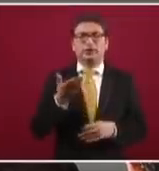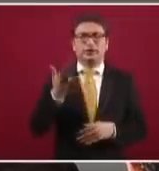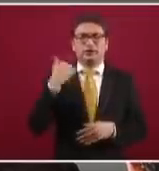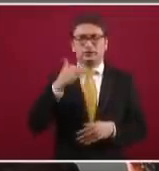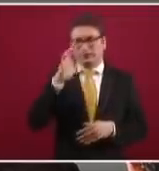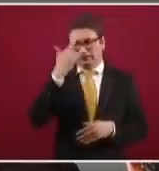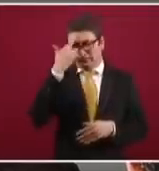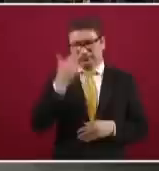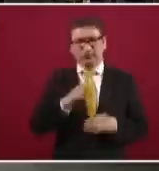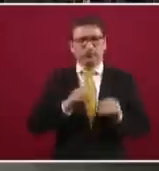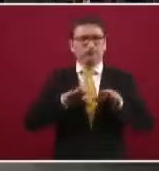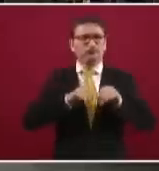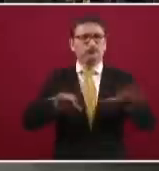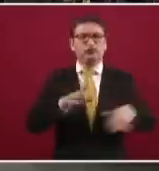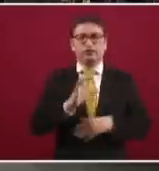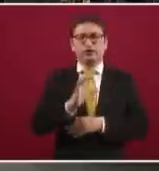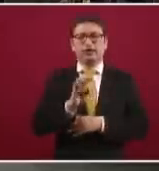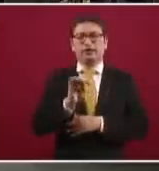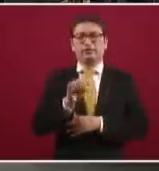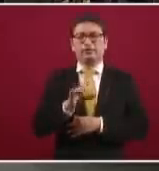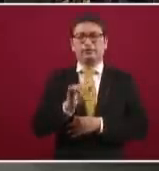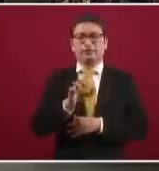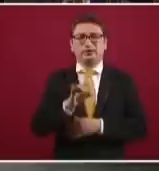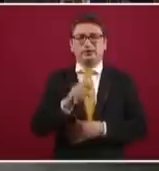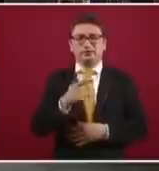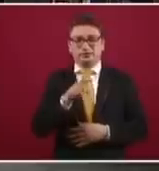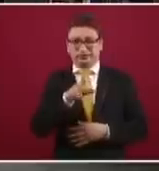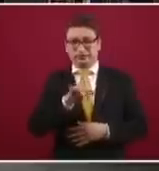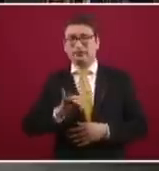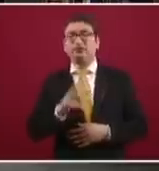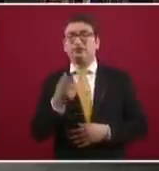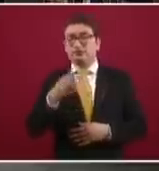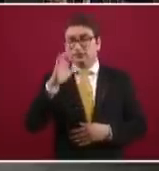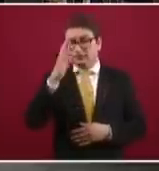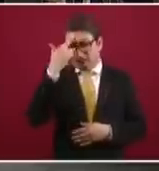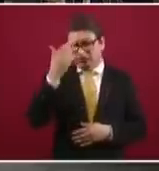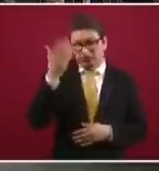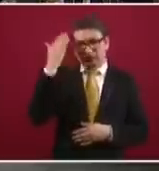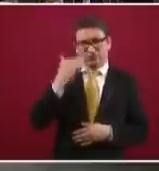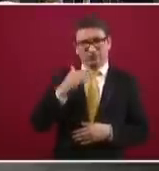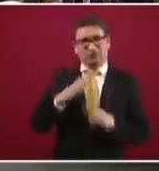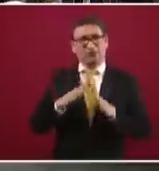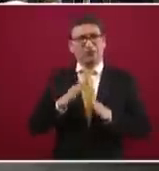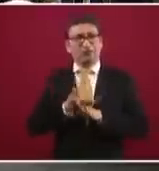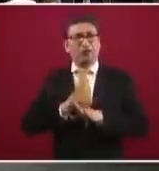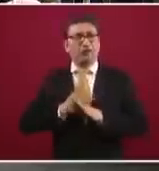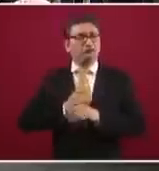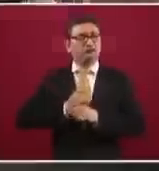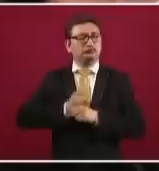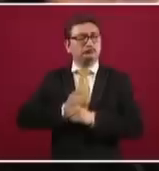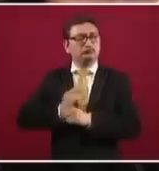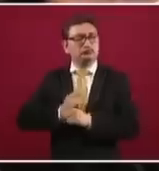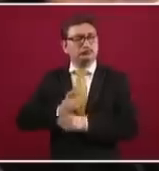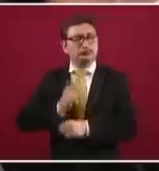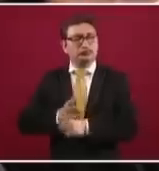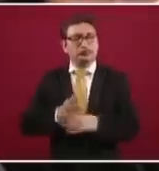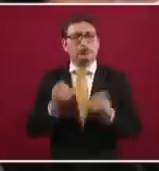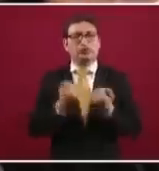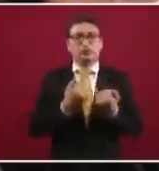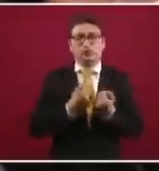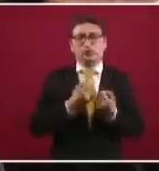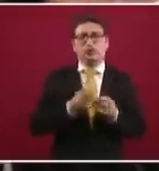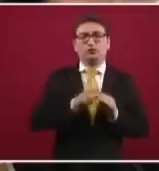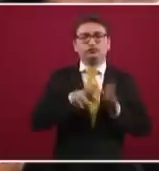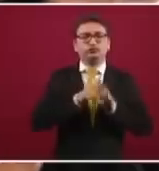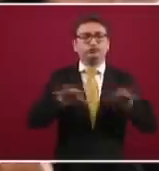Carmen Aristegui, que dio una investigación profunda de la Casa Blanca, una prensa como Quinto Elemento o